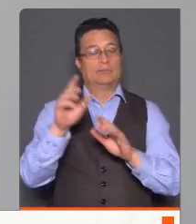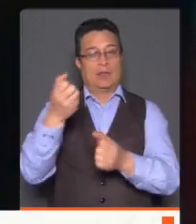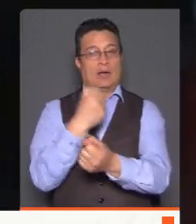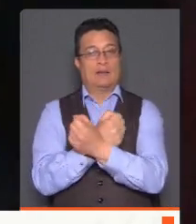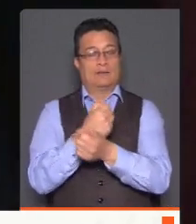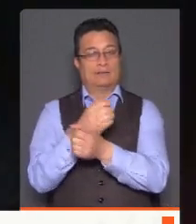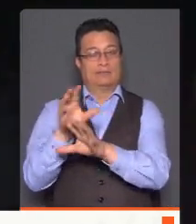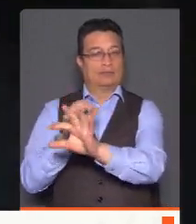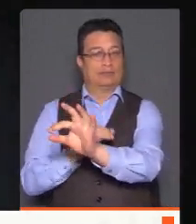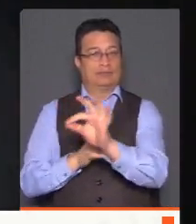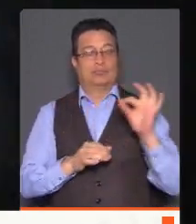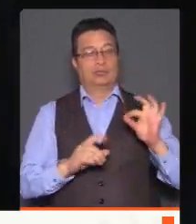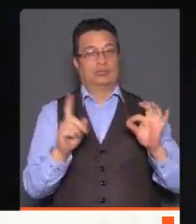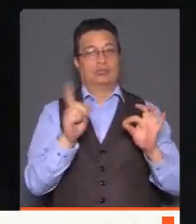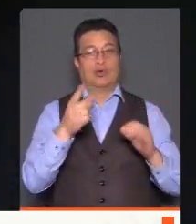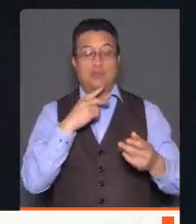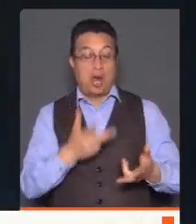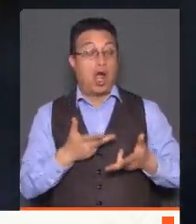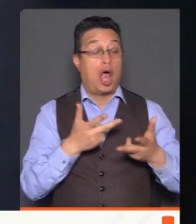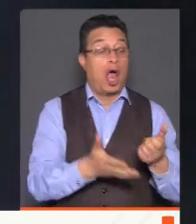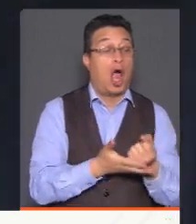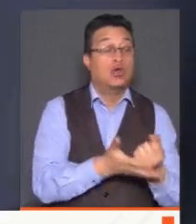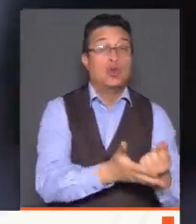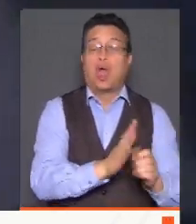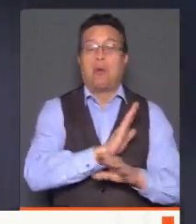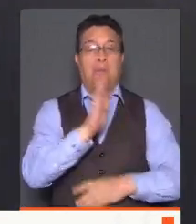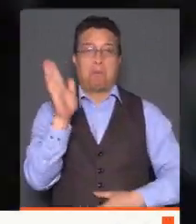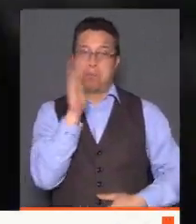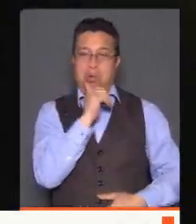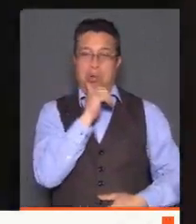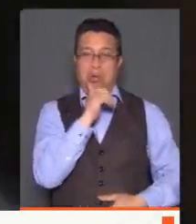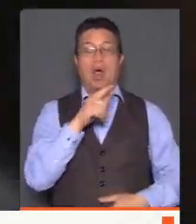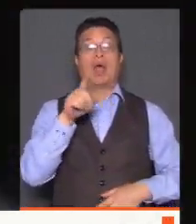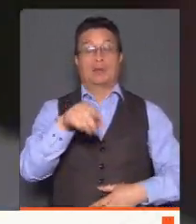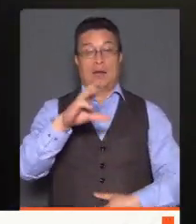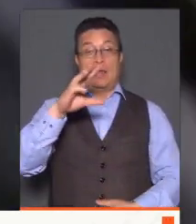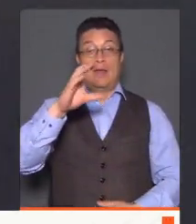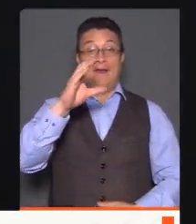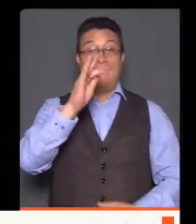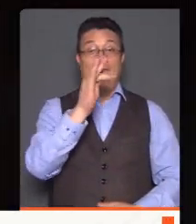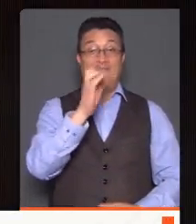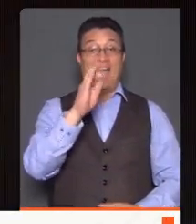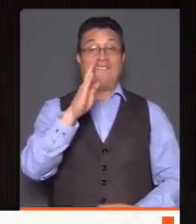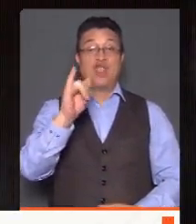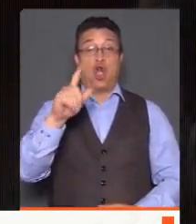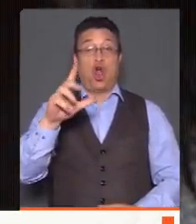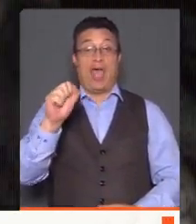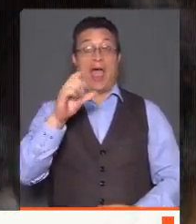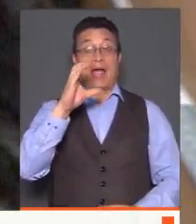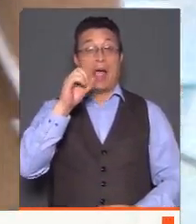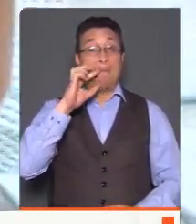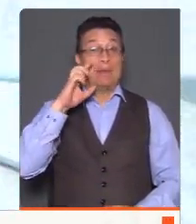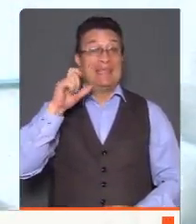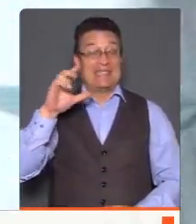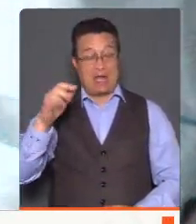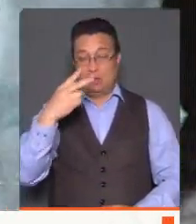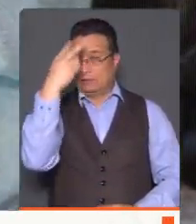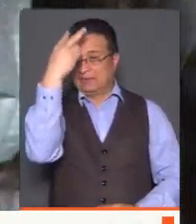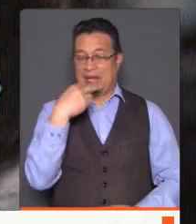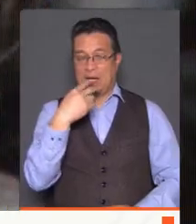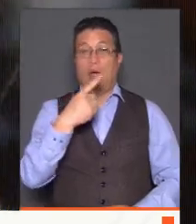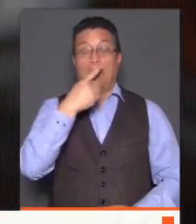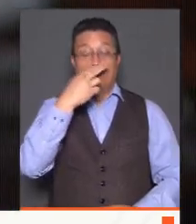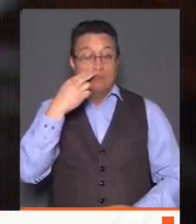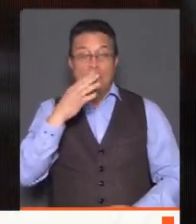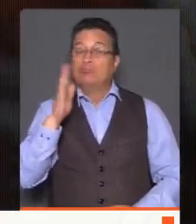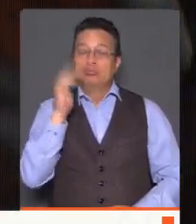carabineros por no prestar auxilio a la víctima. Fabiola Campillay perdió completamente la visión, el gusto y el olfato. Hoy, la actual senadora se